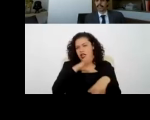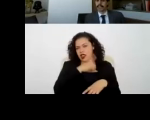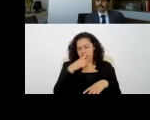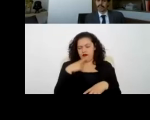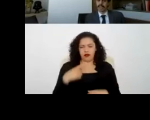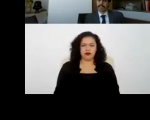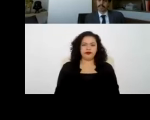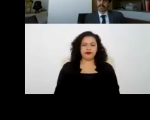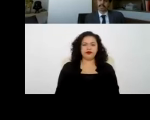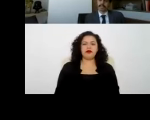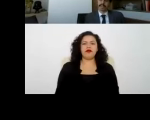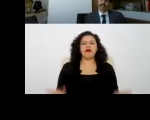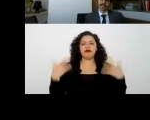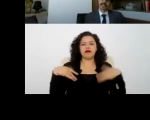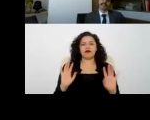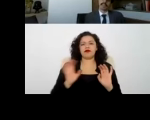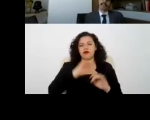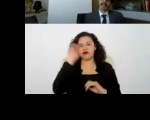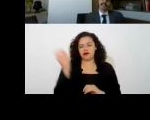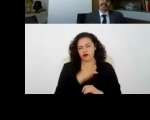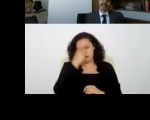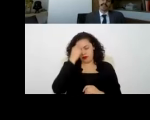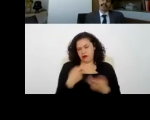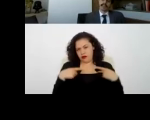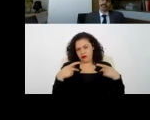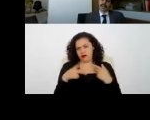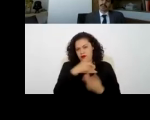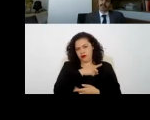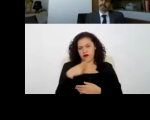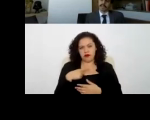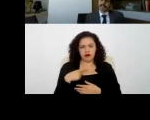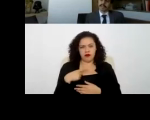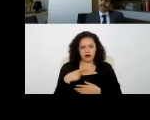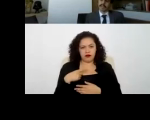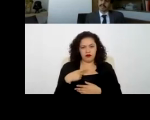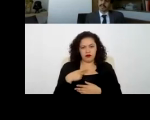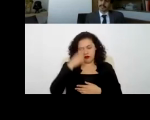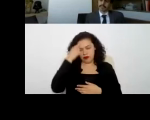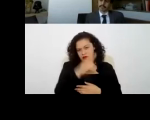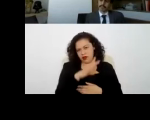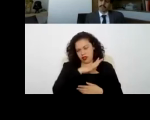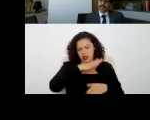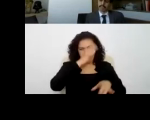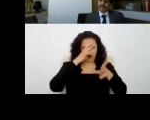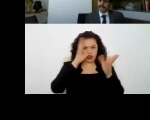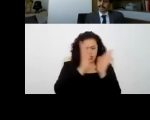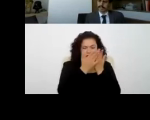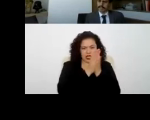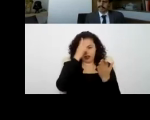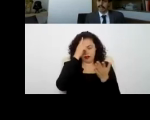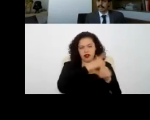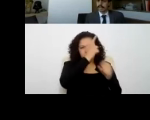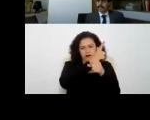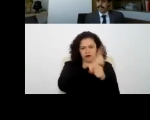La siguiente obligación que deben tener presente es la de contar con expedientes de identificación de sus